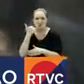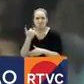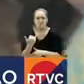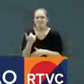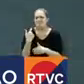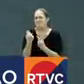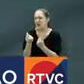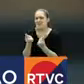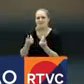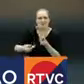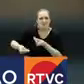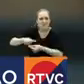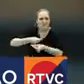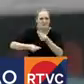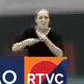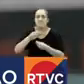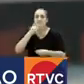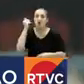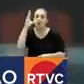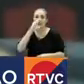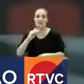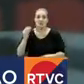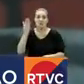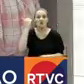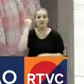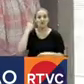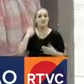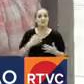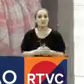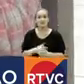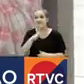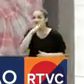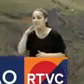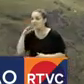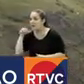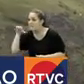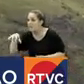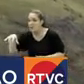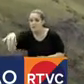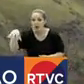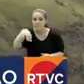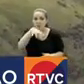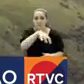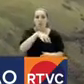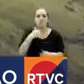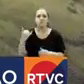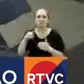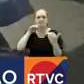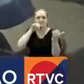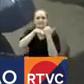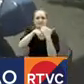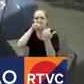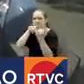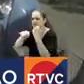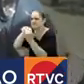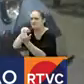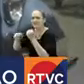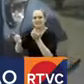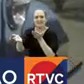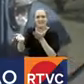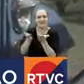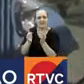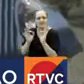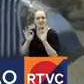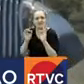economía de Colombia que a cada finca, casi por lo regular, tenía carretera, buenos servicios,